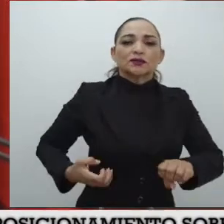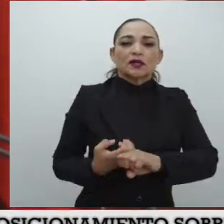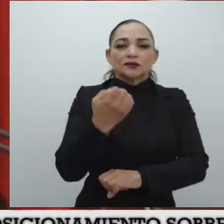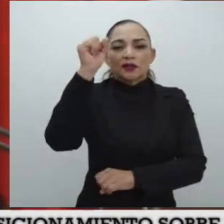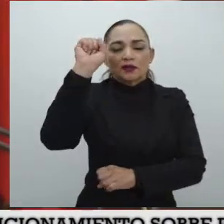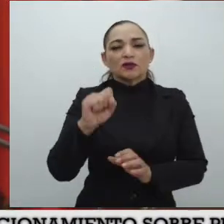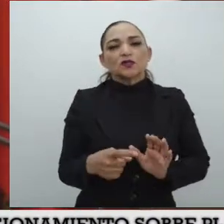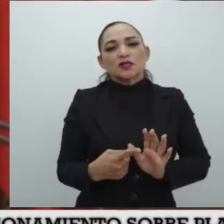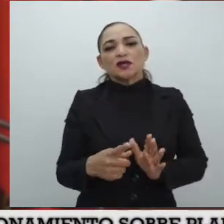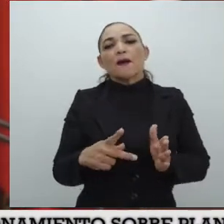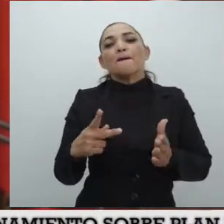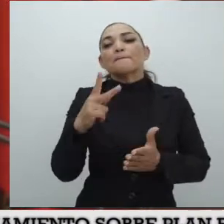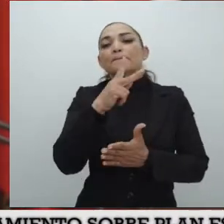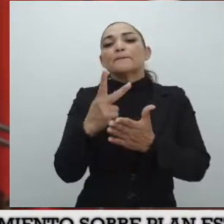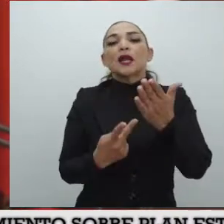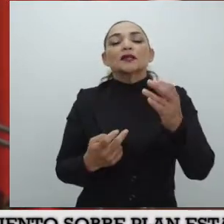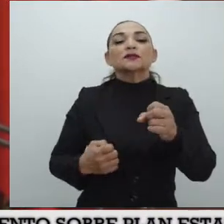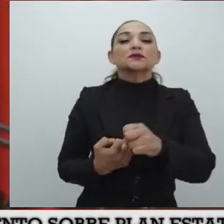Desarrollo